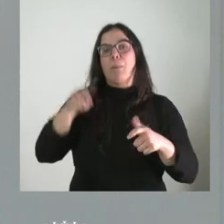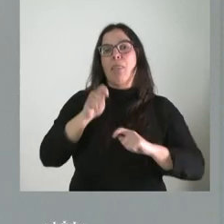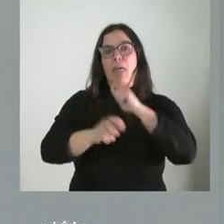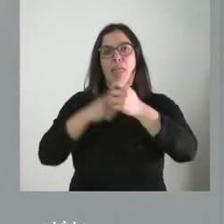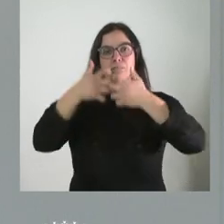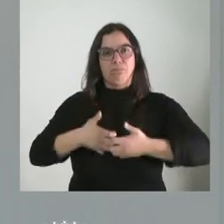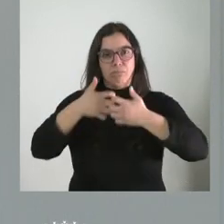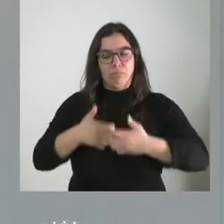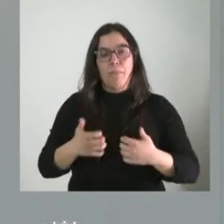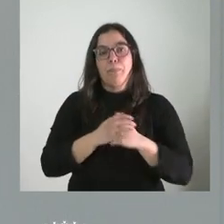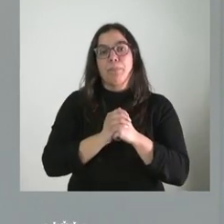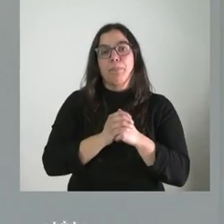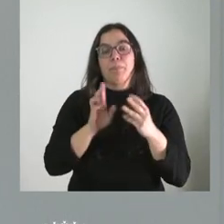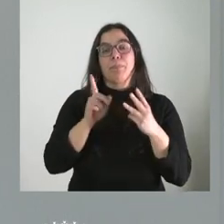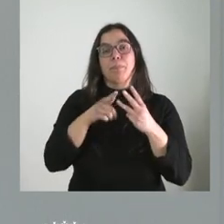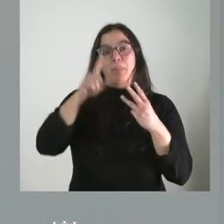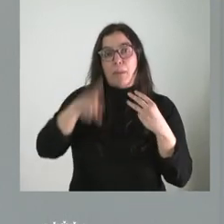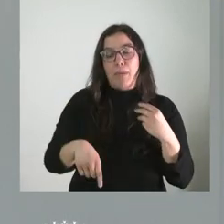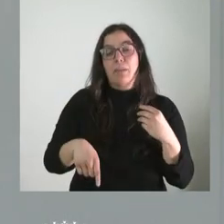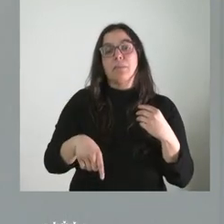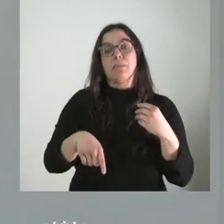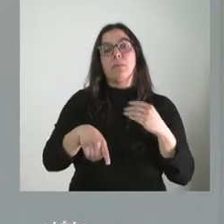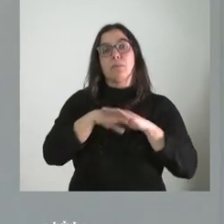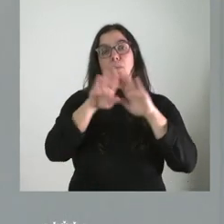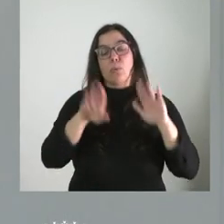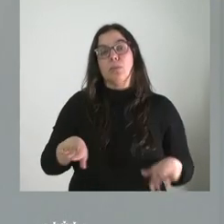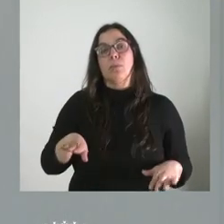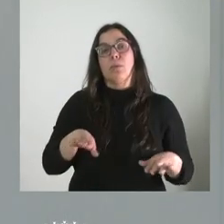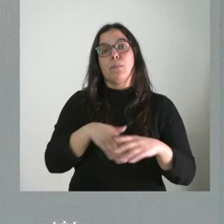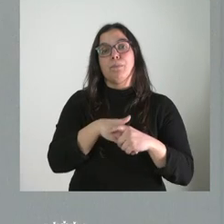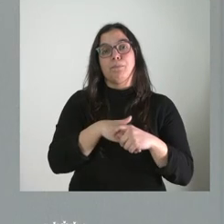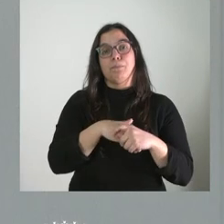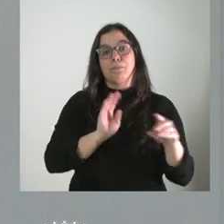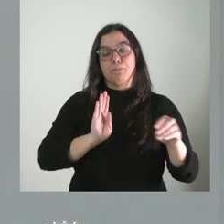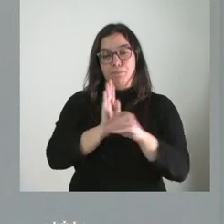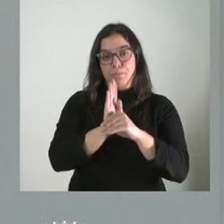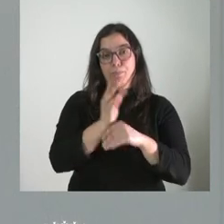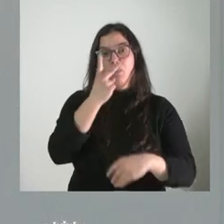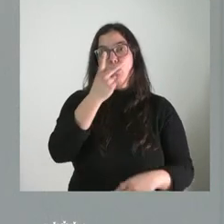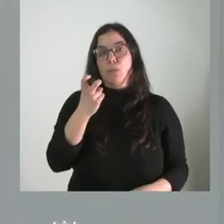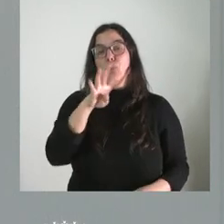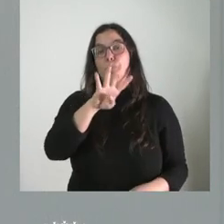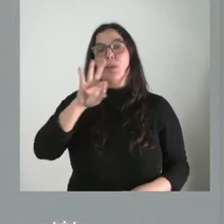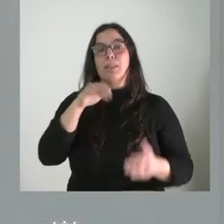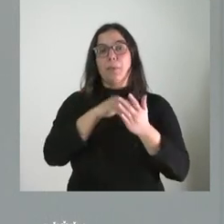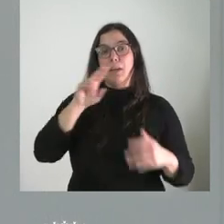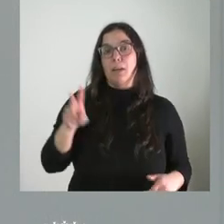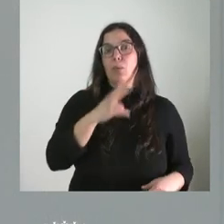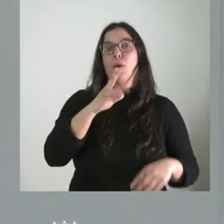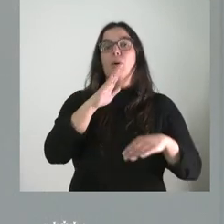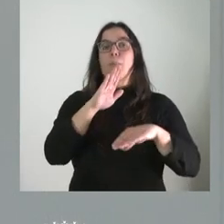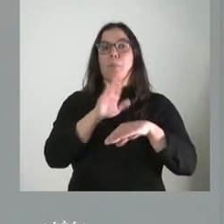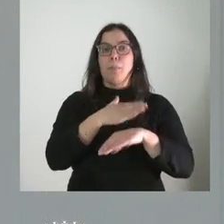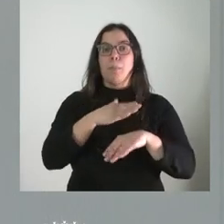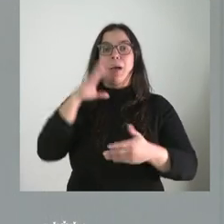pesada y así mismo que finalmente una inversión de 240.000 euros para ampliar